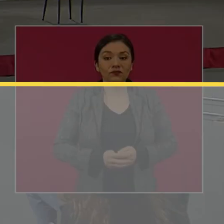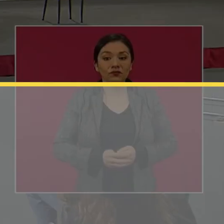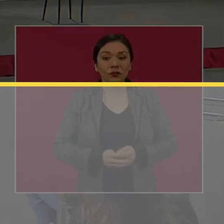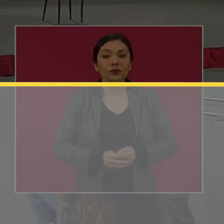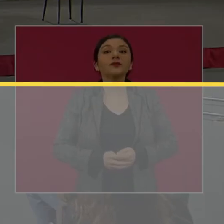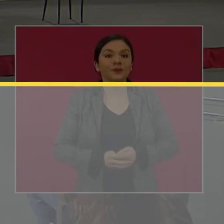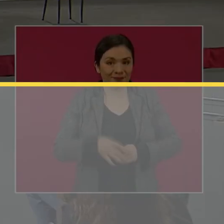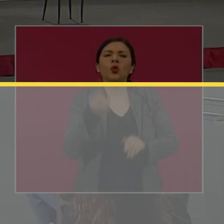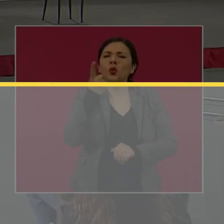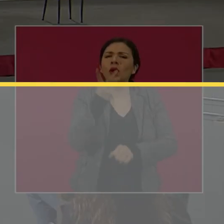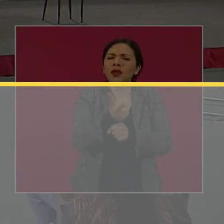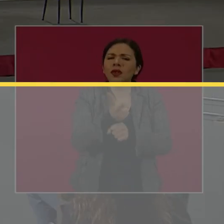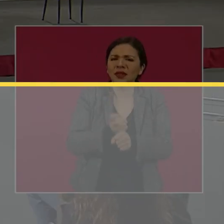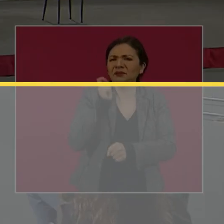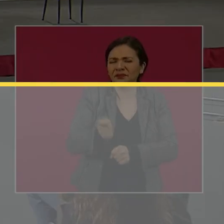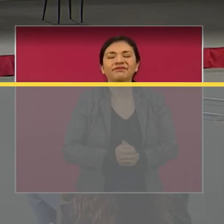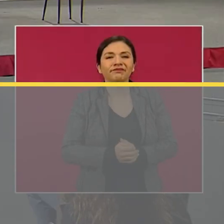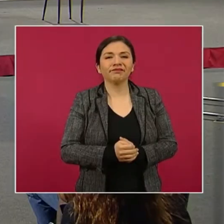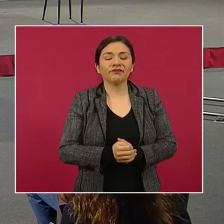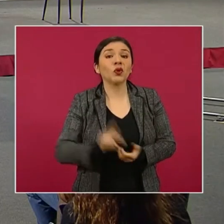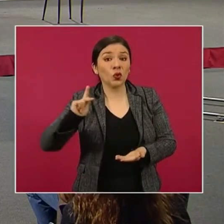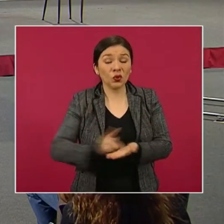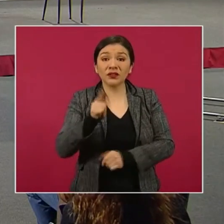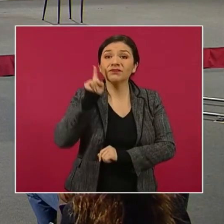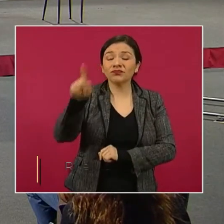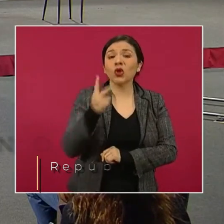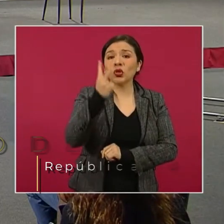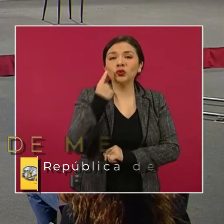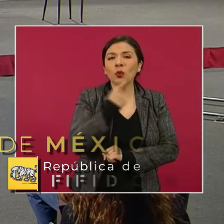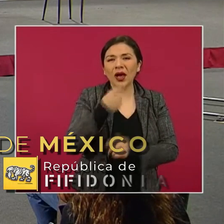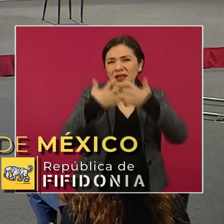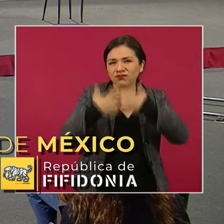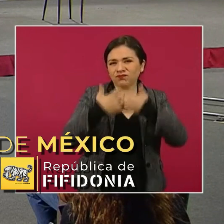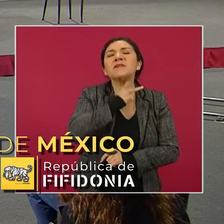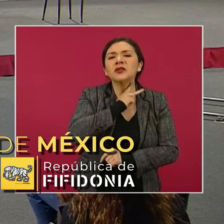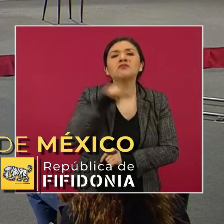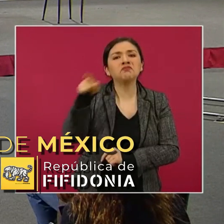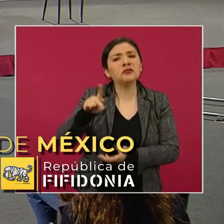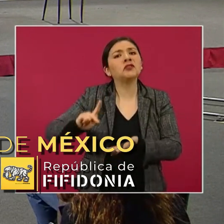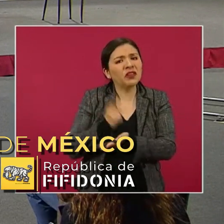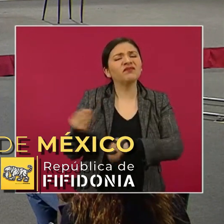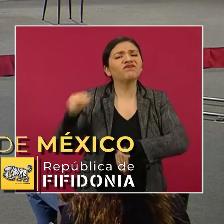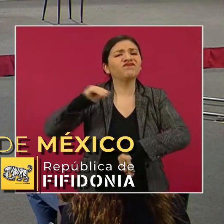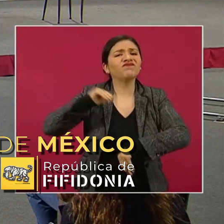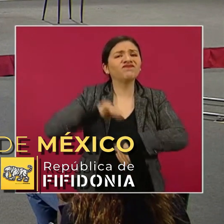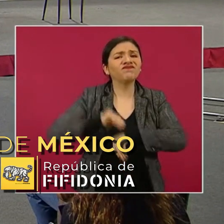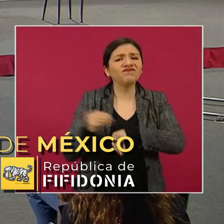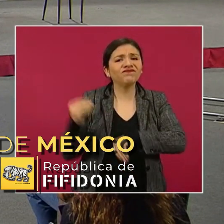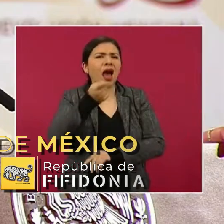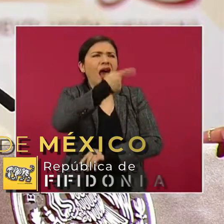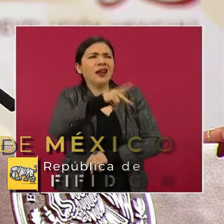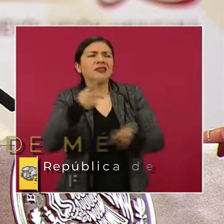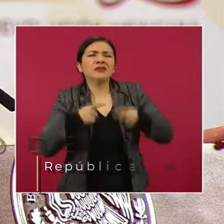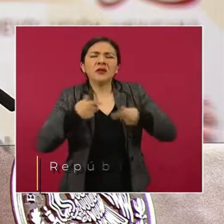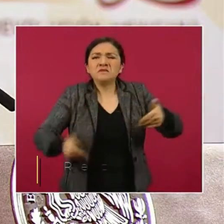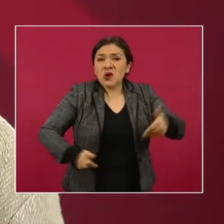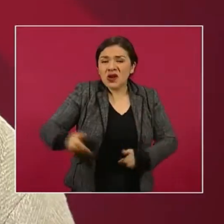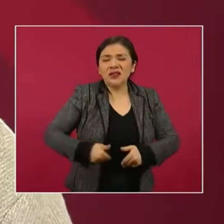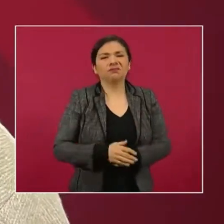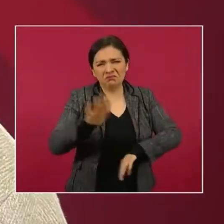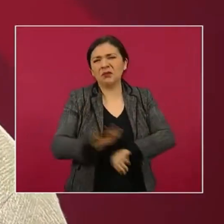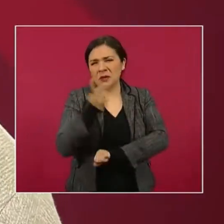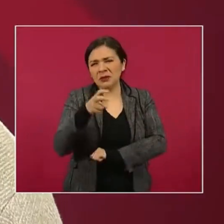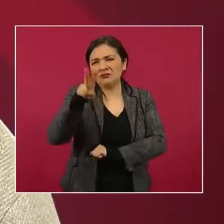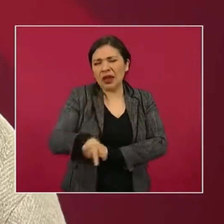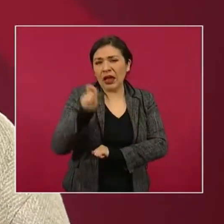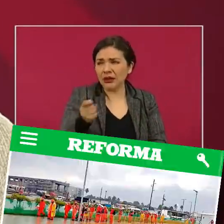Con su permiso, señor presidente. Una vez más, la refinería en Dos Bocas es objeto de campañas, de mentiras. Seguro. Por eso no extraña que la